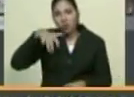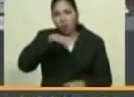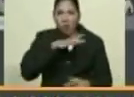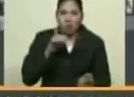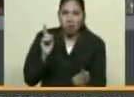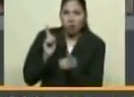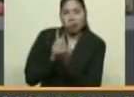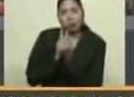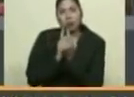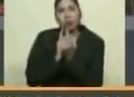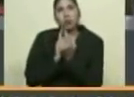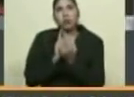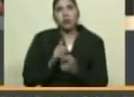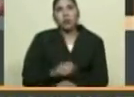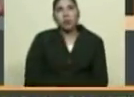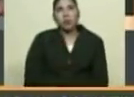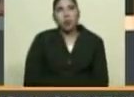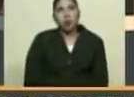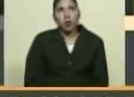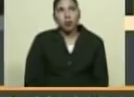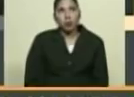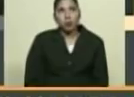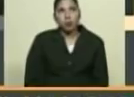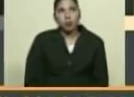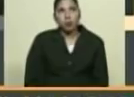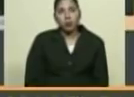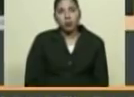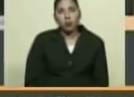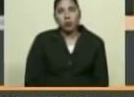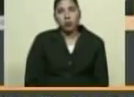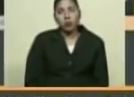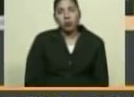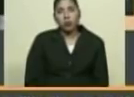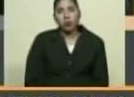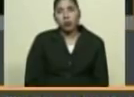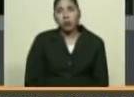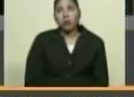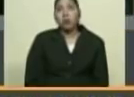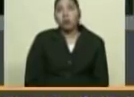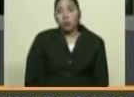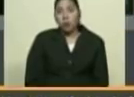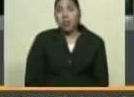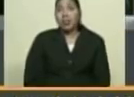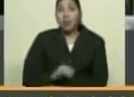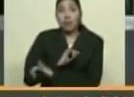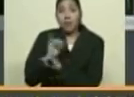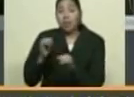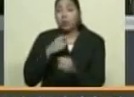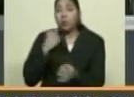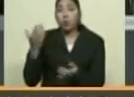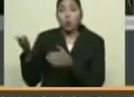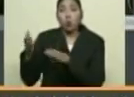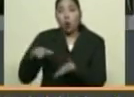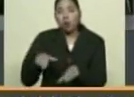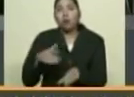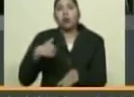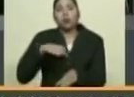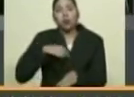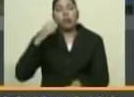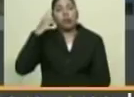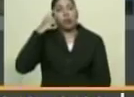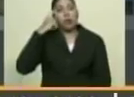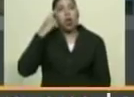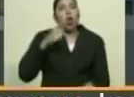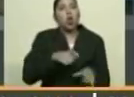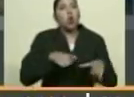allá en San Fernando, un acto extraordinario. Pueblo por todos lados de San